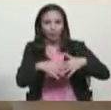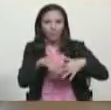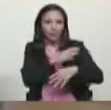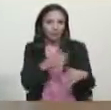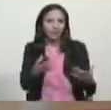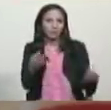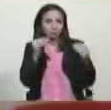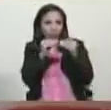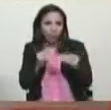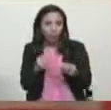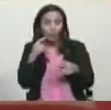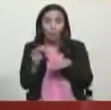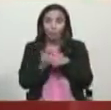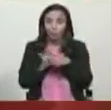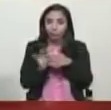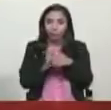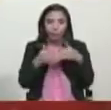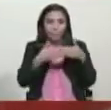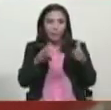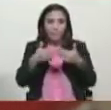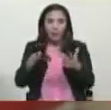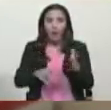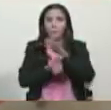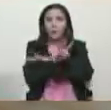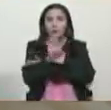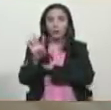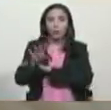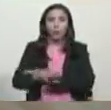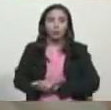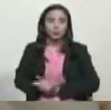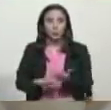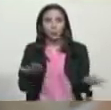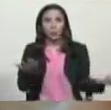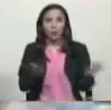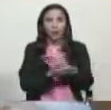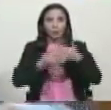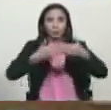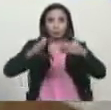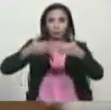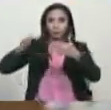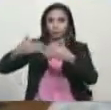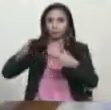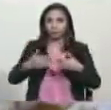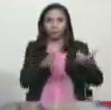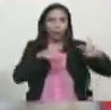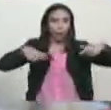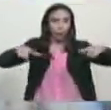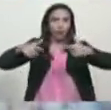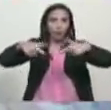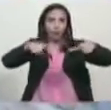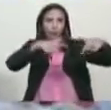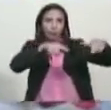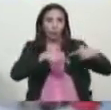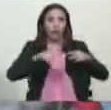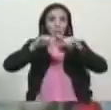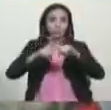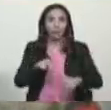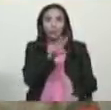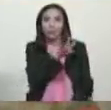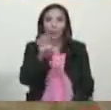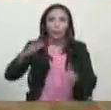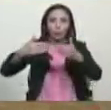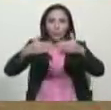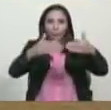en funcionamiento más de 24 galpones como este que usted puede ver y que van a ser de